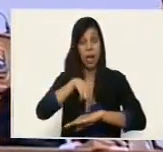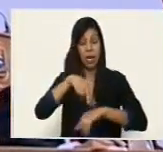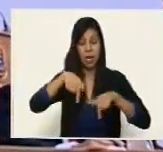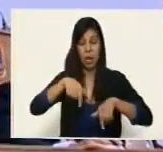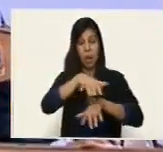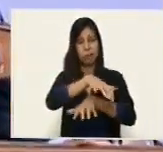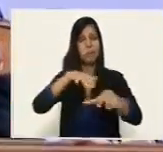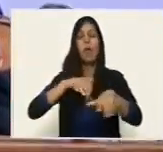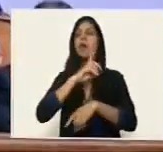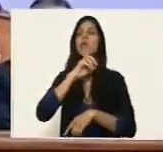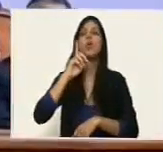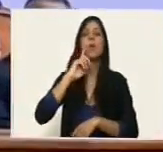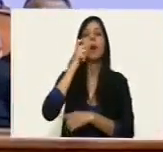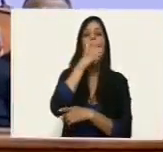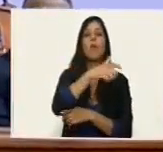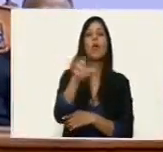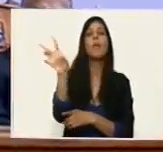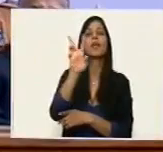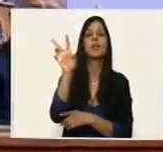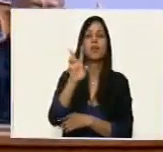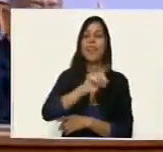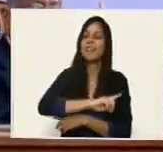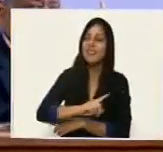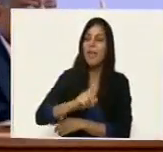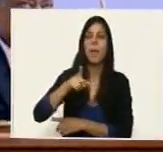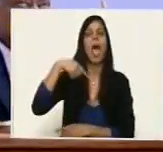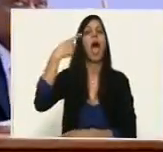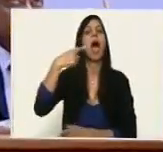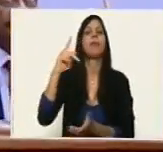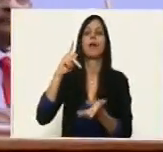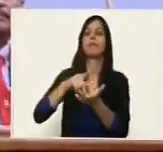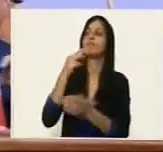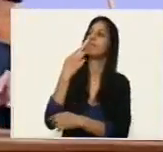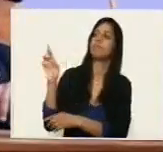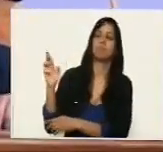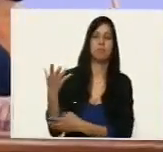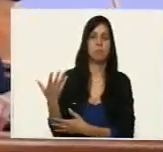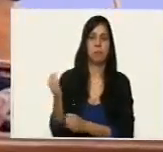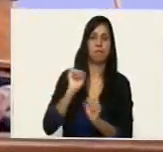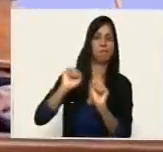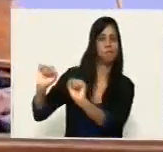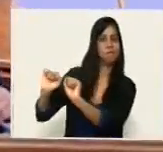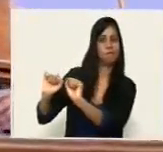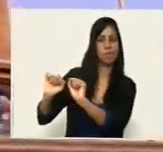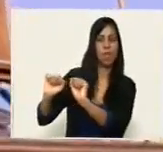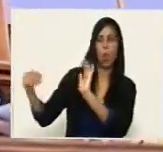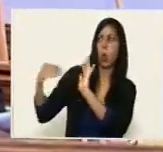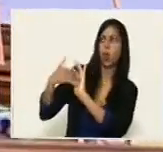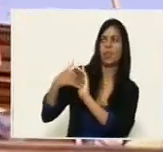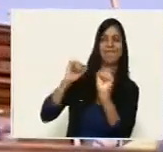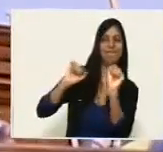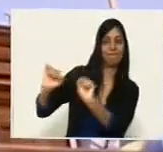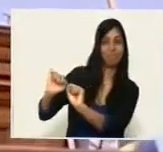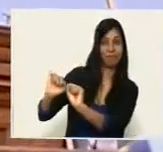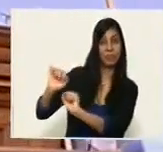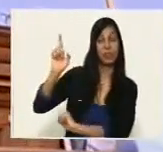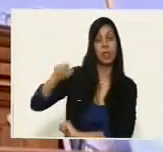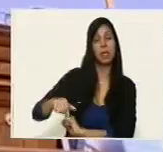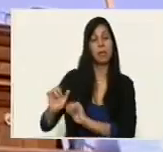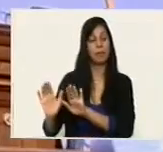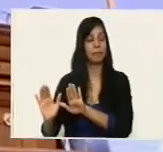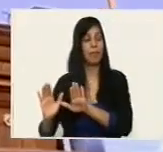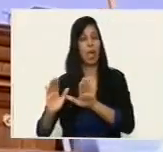del soberano pueblo de Venezuela, debe pronunciarse no solamente en rechazar esas sanciones, sino también